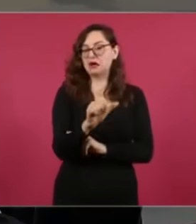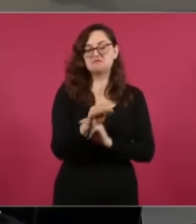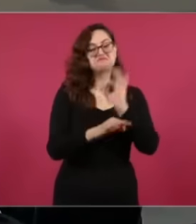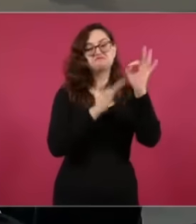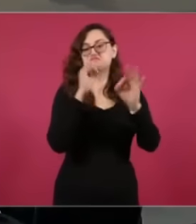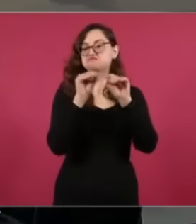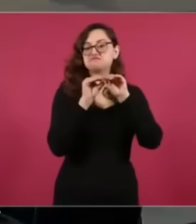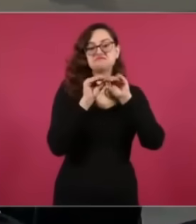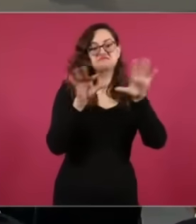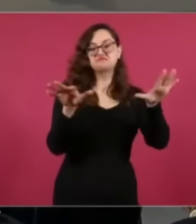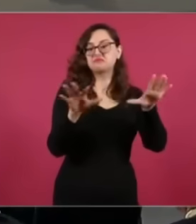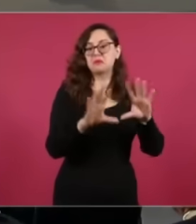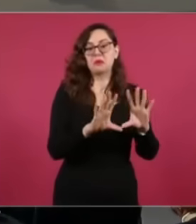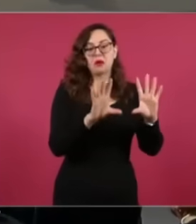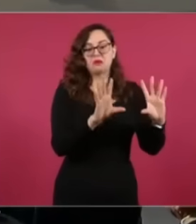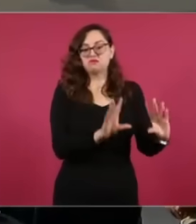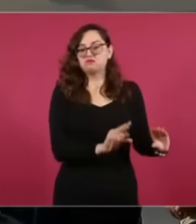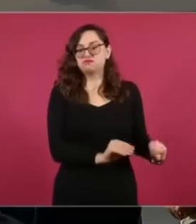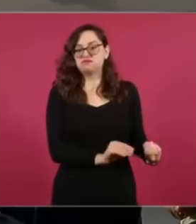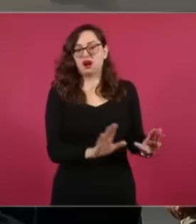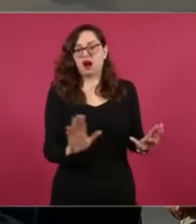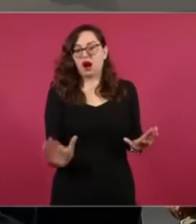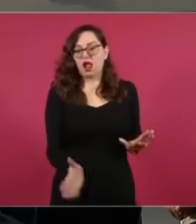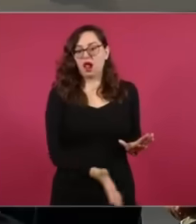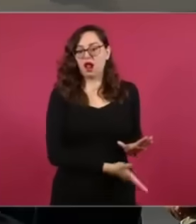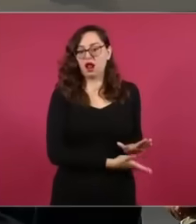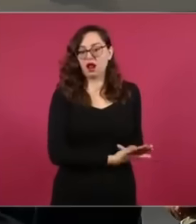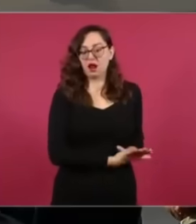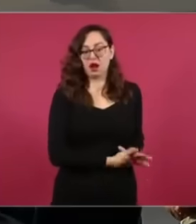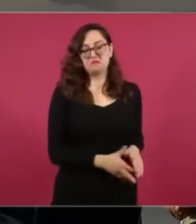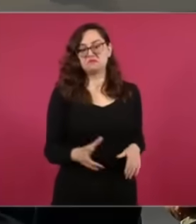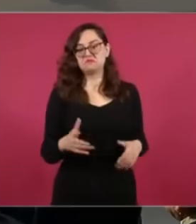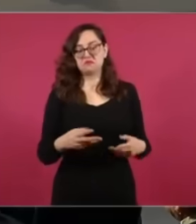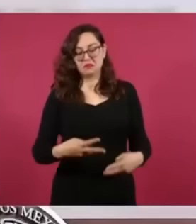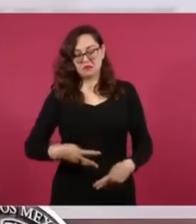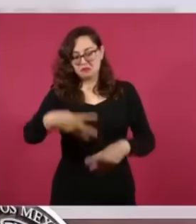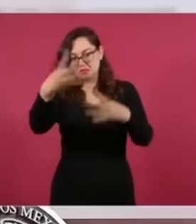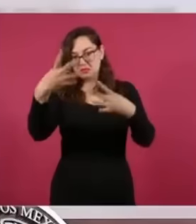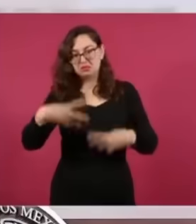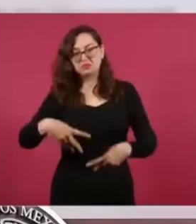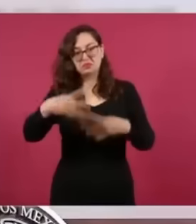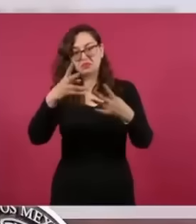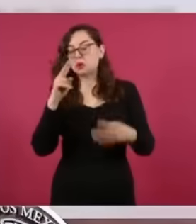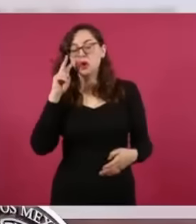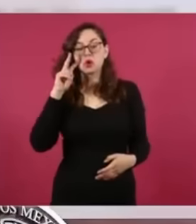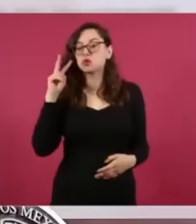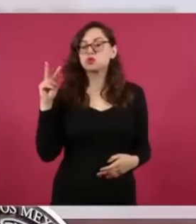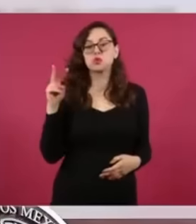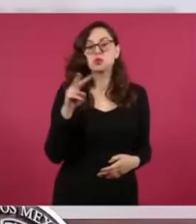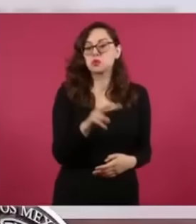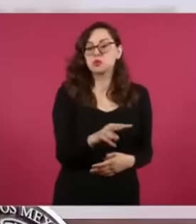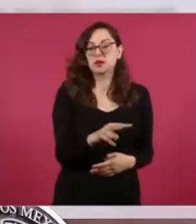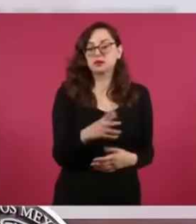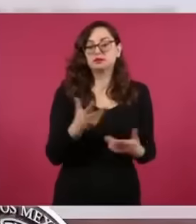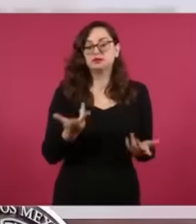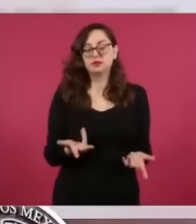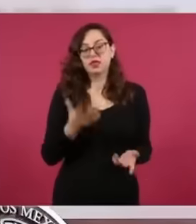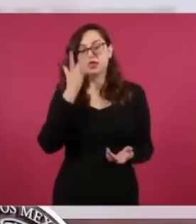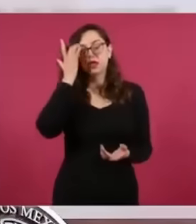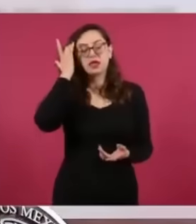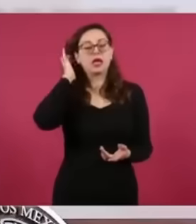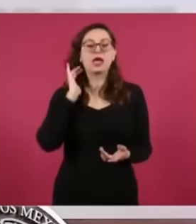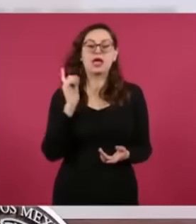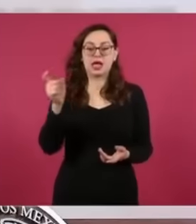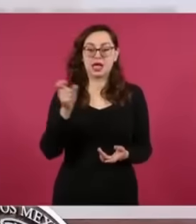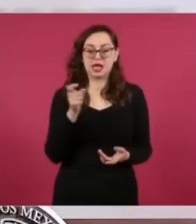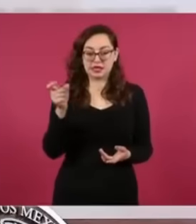y notas y una columna que hicieron diferentes medios de comunicación de lo que significa el algoritmo de X